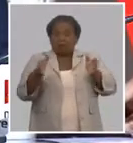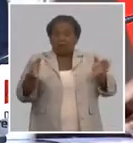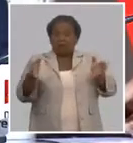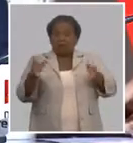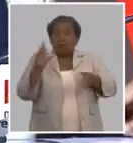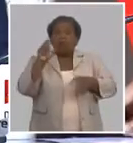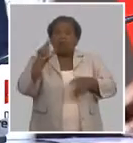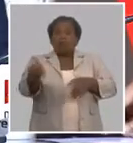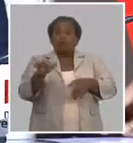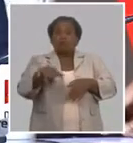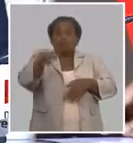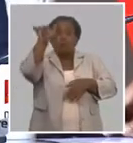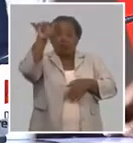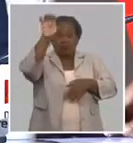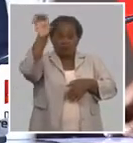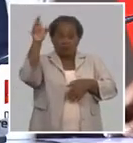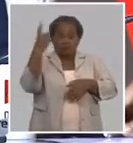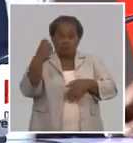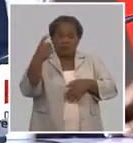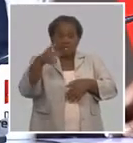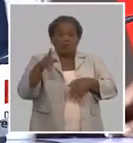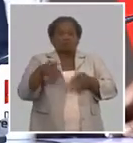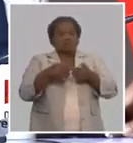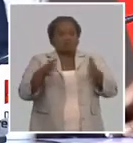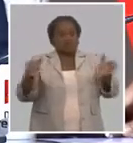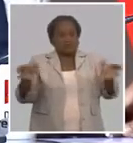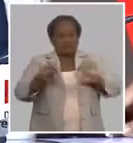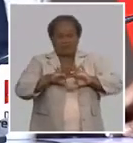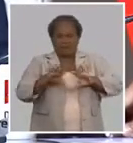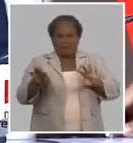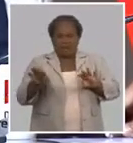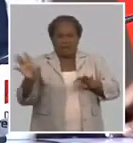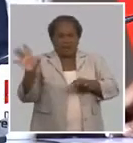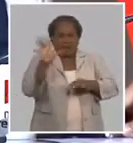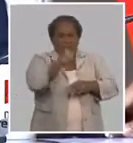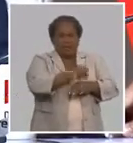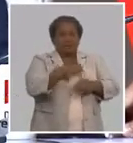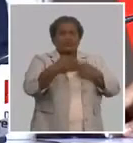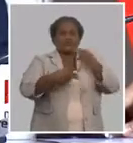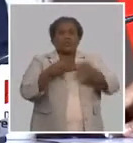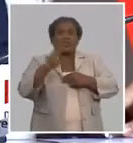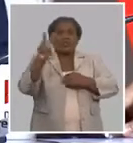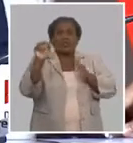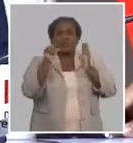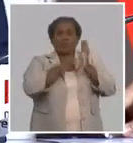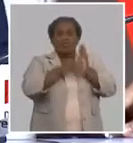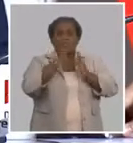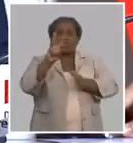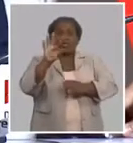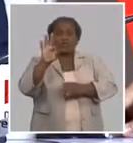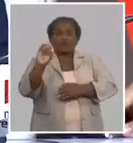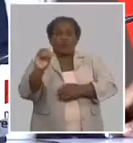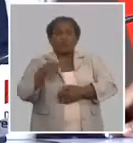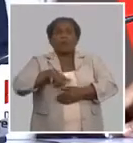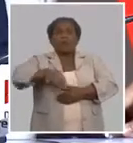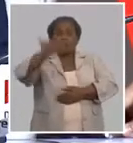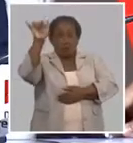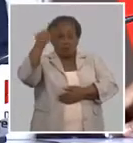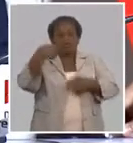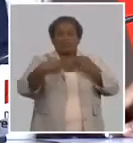último aeropuerto que nos quedaba se realizaron un total de 2.380 vuelos